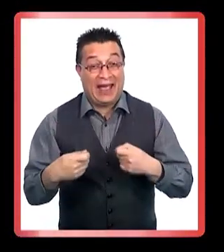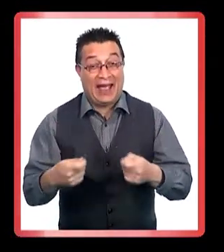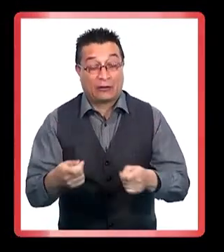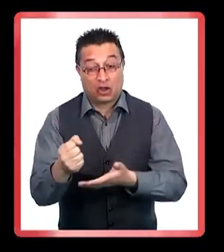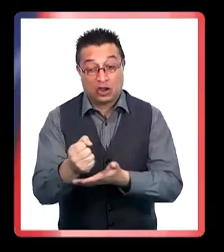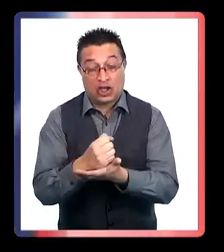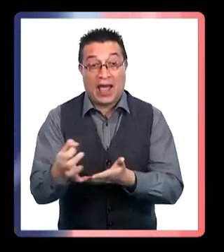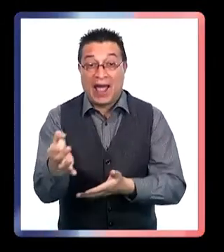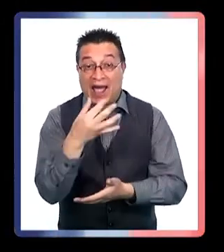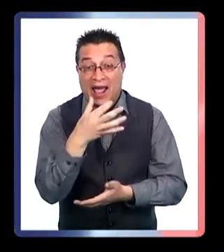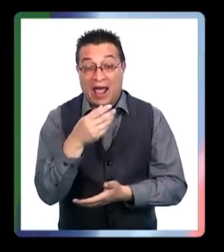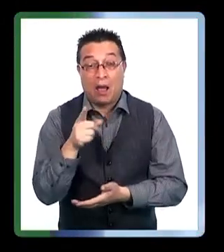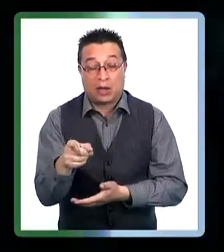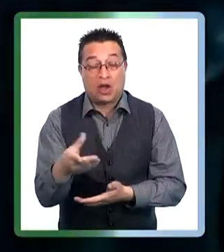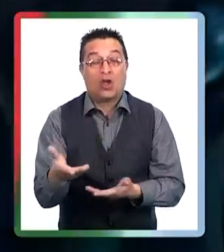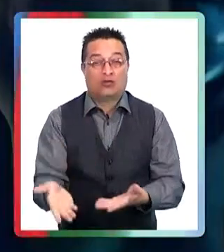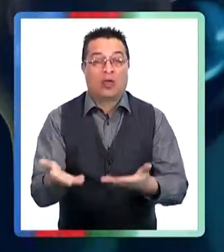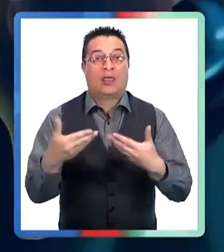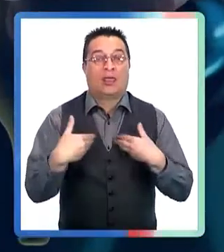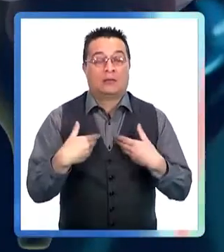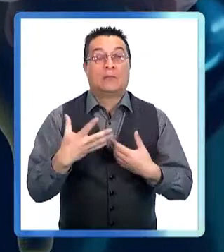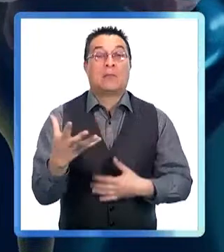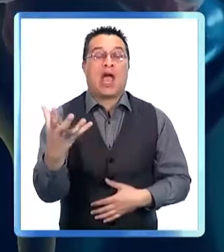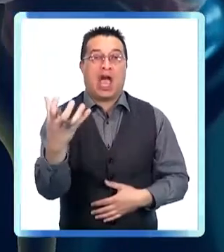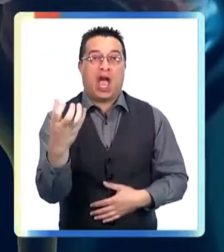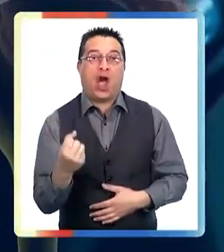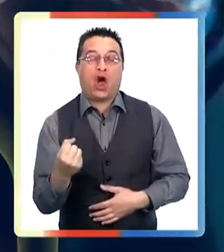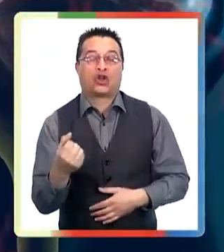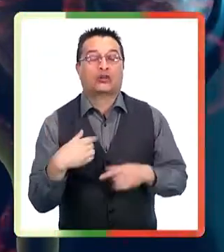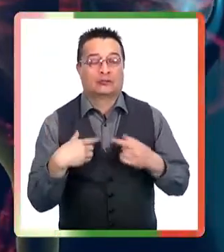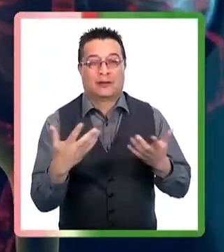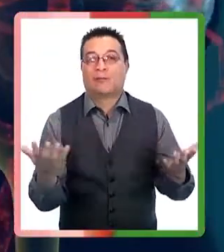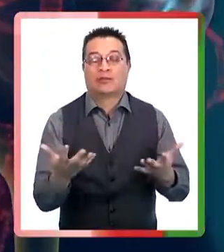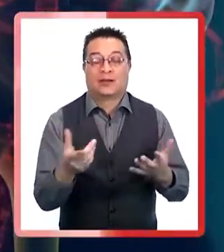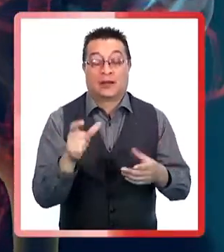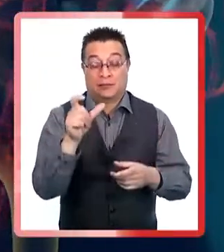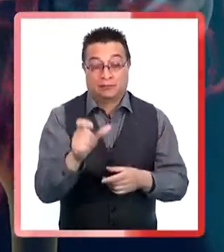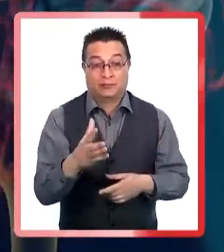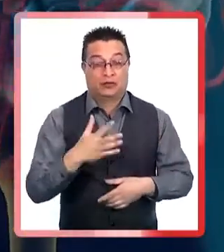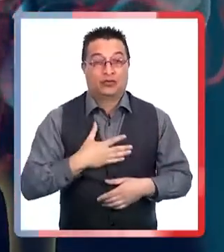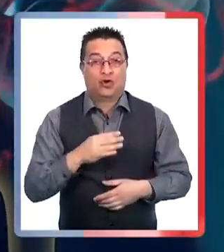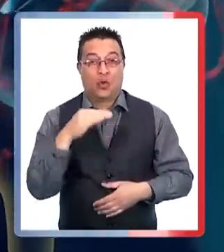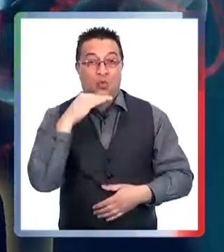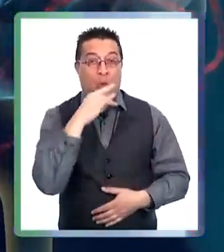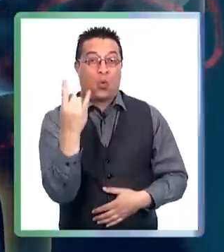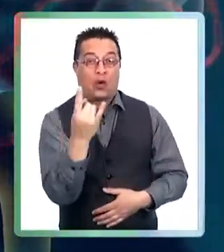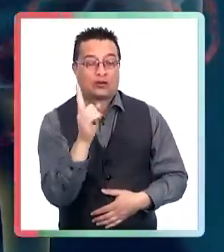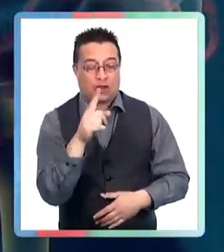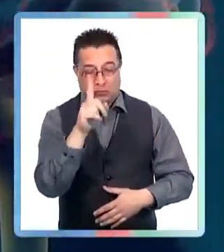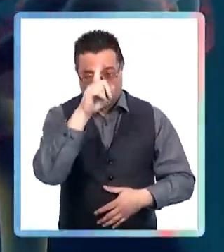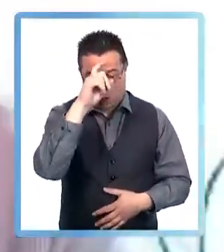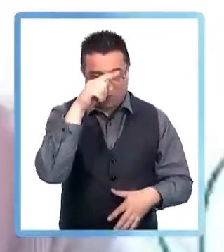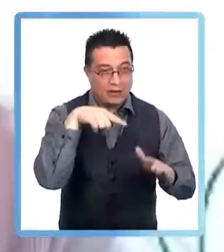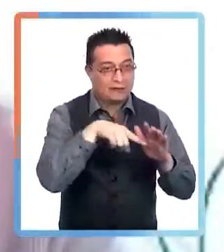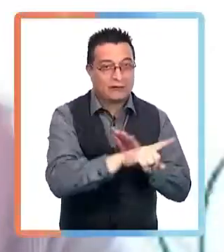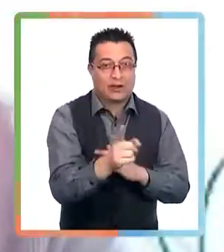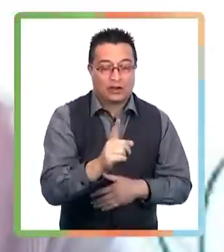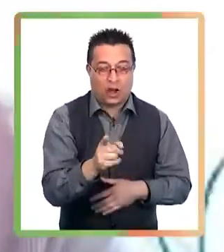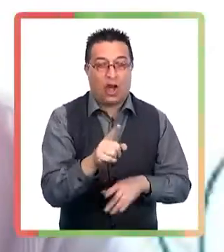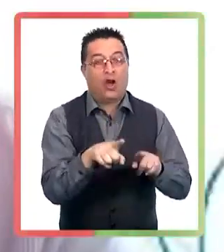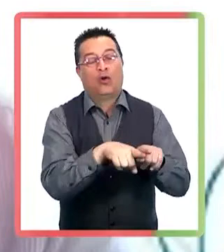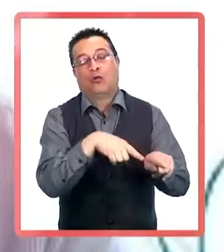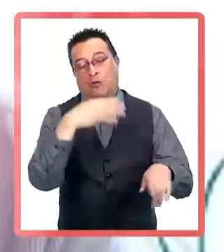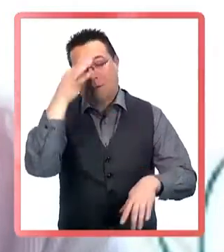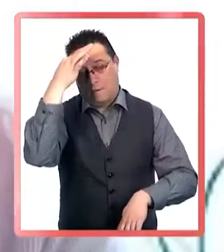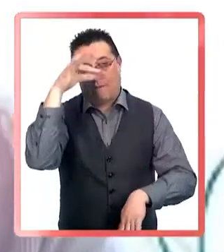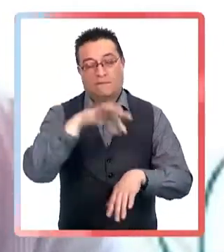gasto en ese tipo de medicamentos genera un ahorro en el sentido que esa persona no va a consultar de urgencia, no se va a hospitalizar, no va a estar